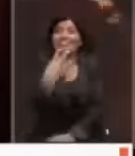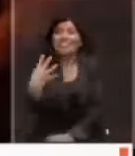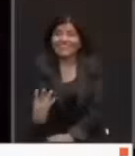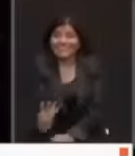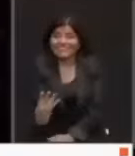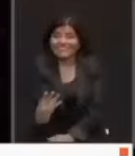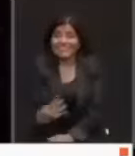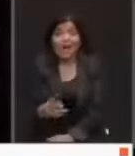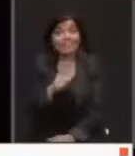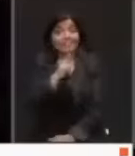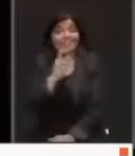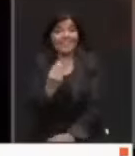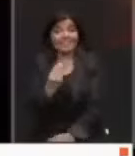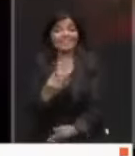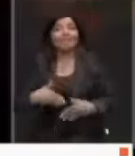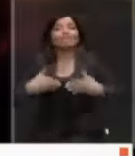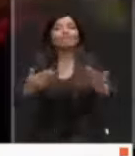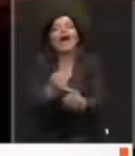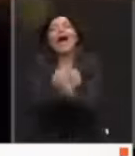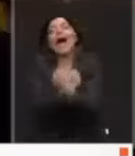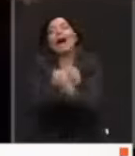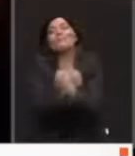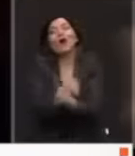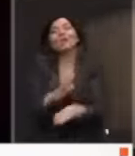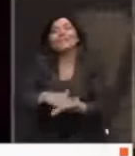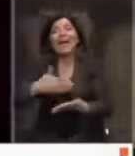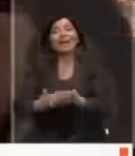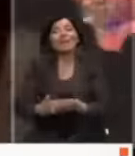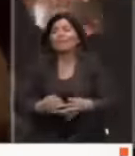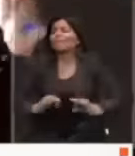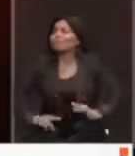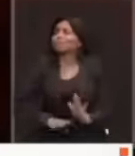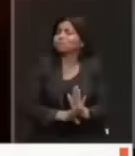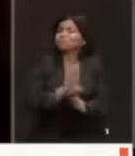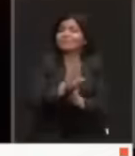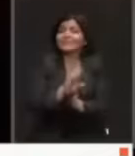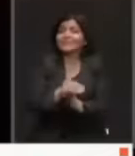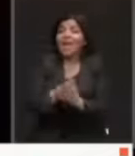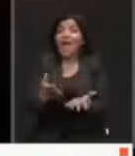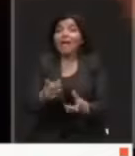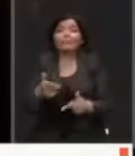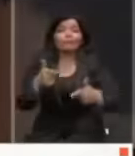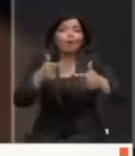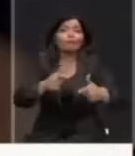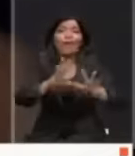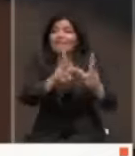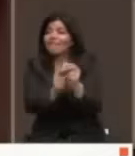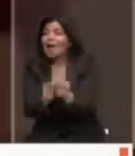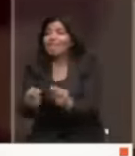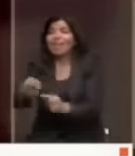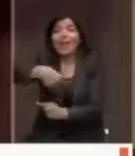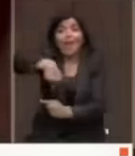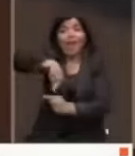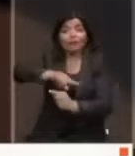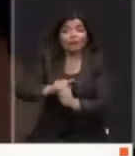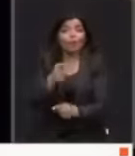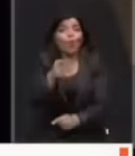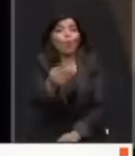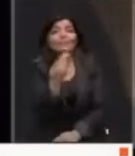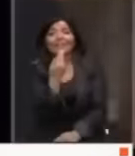tedre se suma a los deseos de amor salud y prosperidad que entre cábalas y familiares lo más probable usted